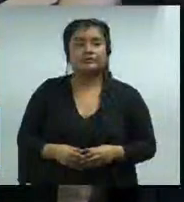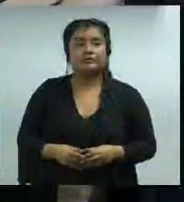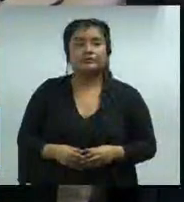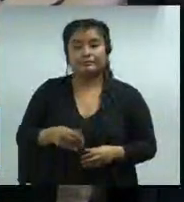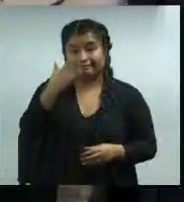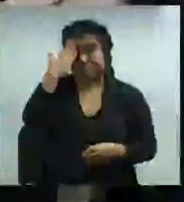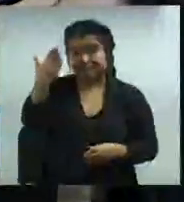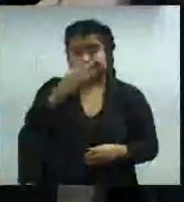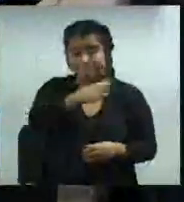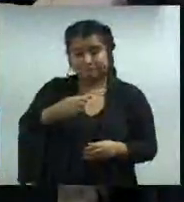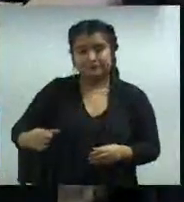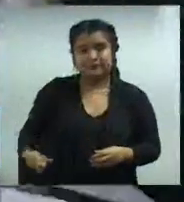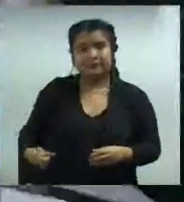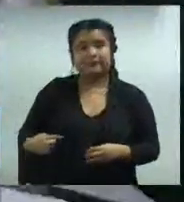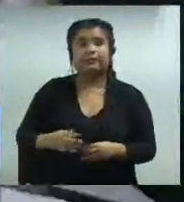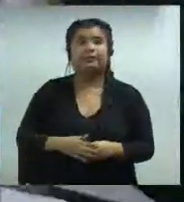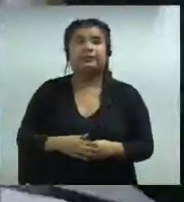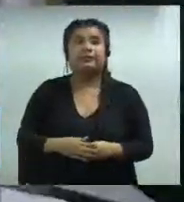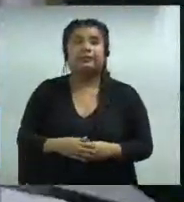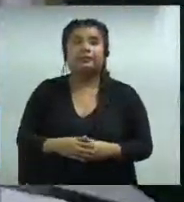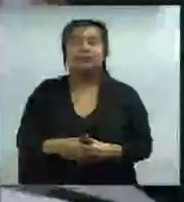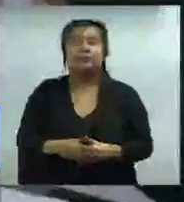Muchas gracias, presidente. Compañeros,